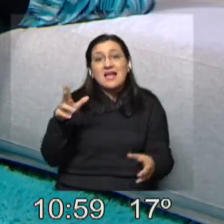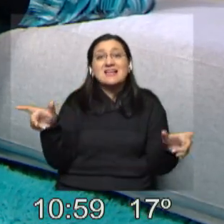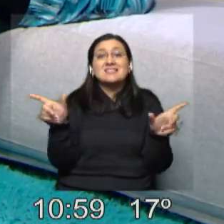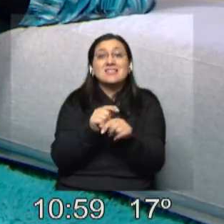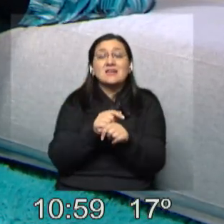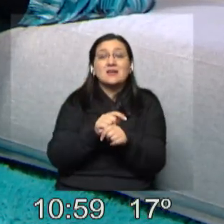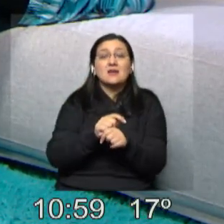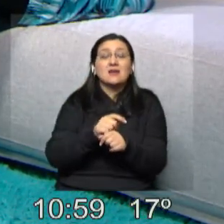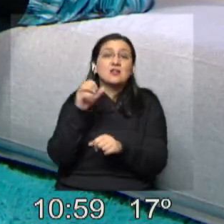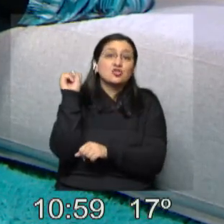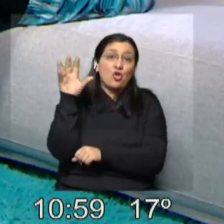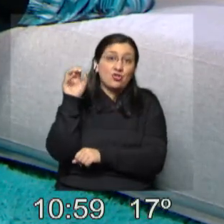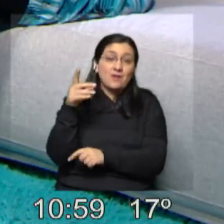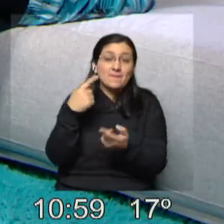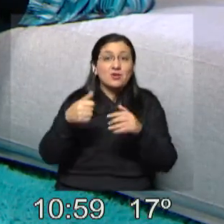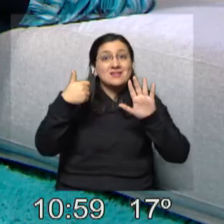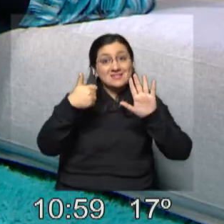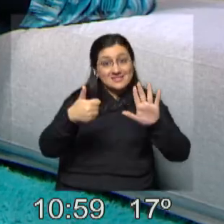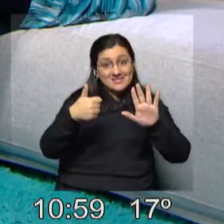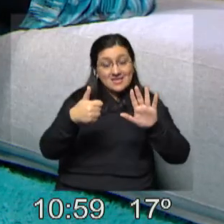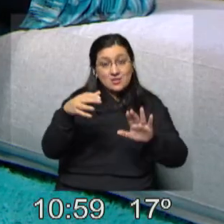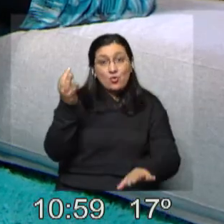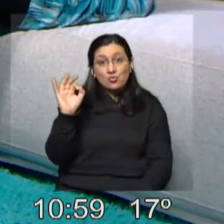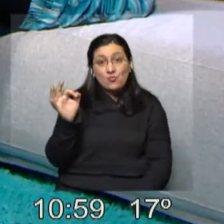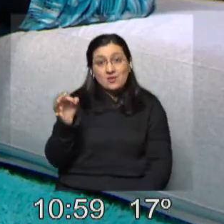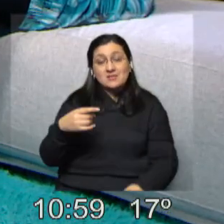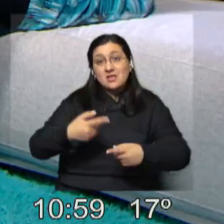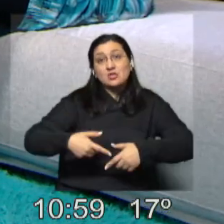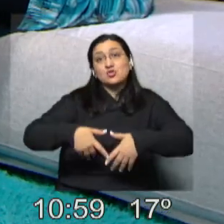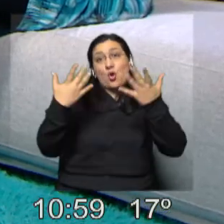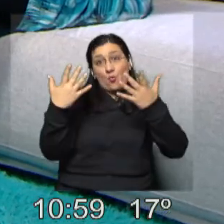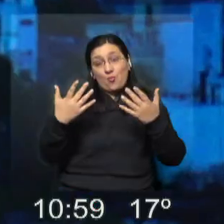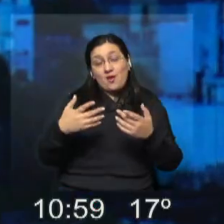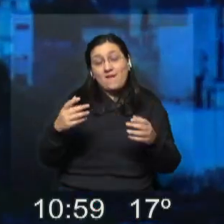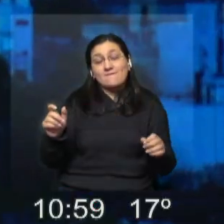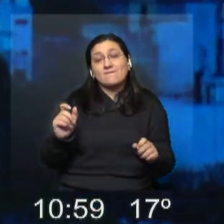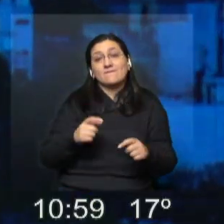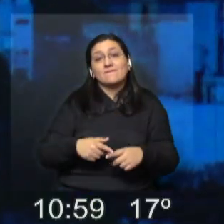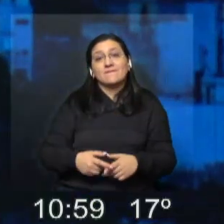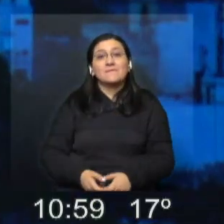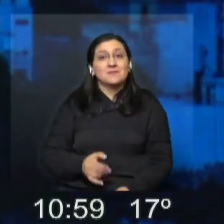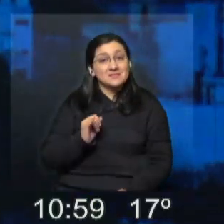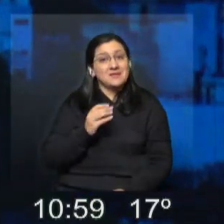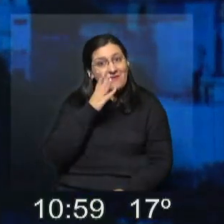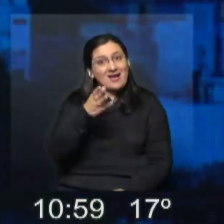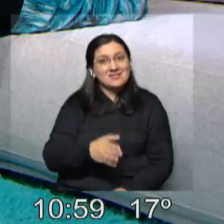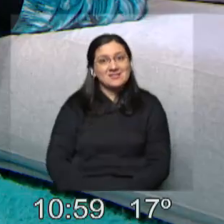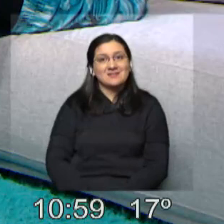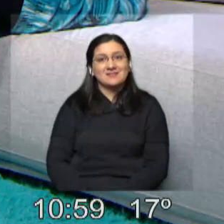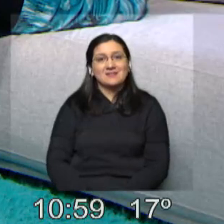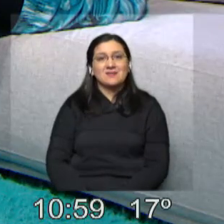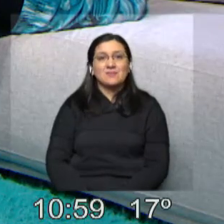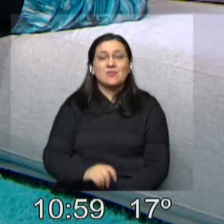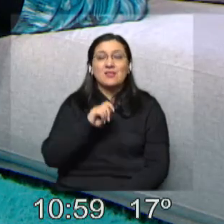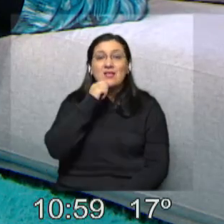en el Auditorio Nacional del Sodre. Pero el 6 de octubre hace el show la señora en la fiesta, así que divino. Vale la pena verla ahí con todas las galas.